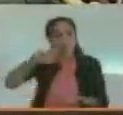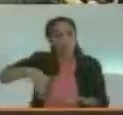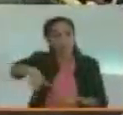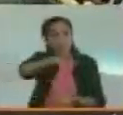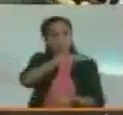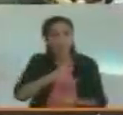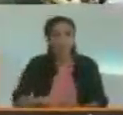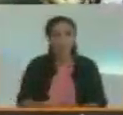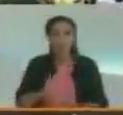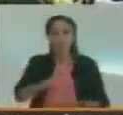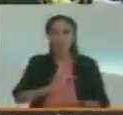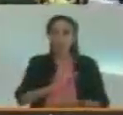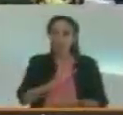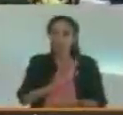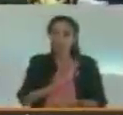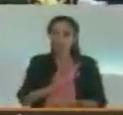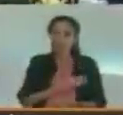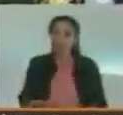de Venezuela.